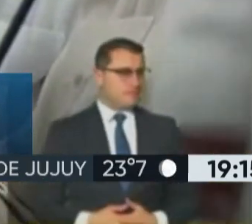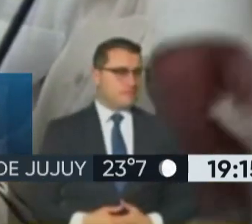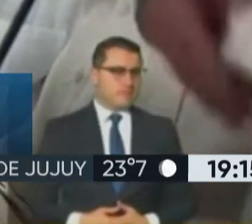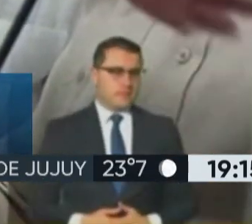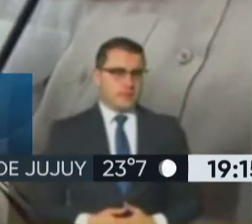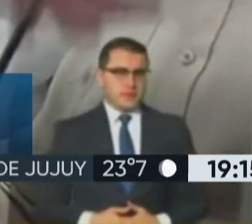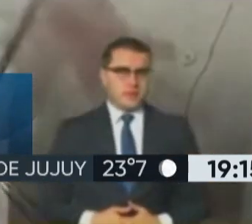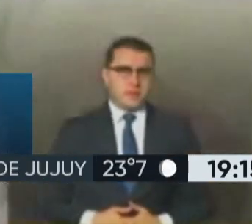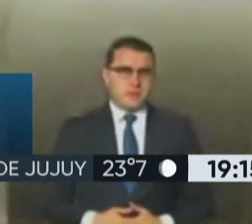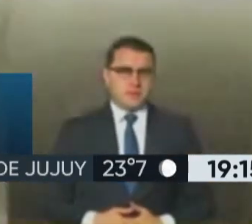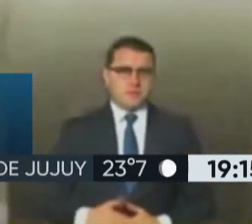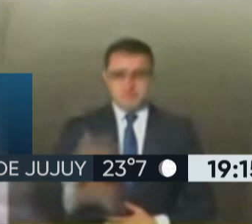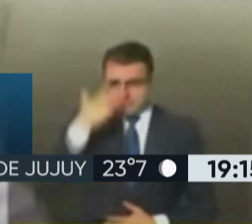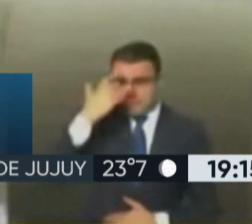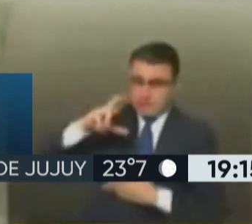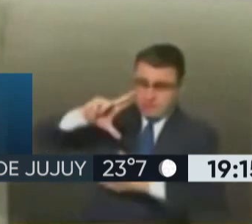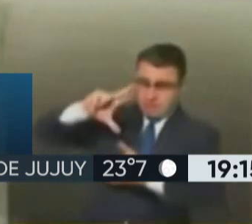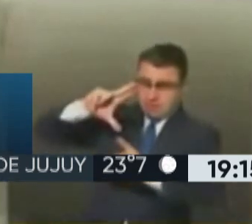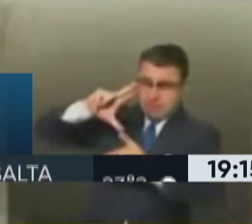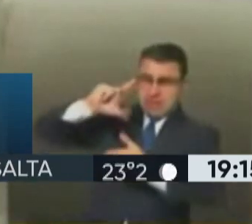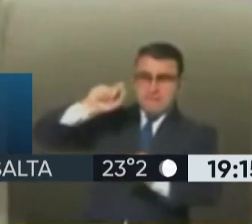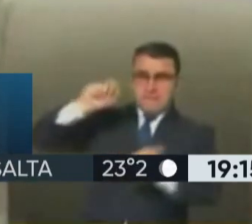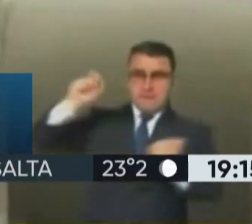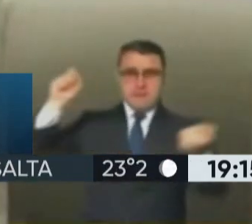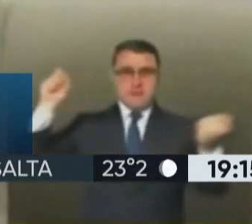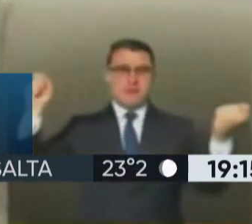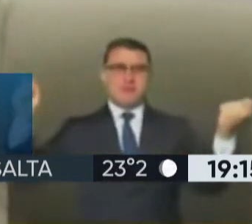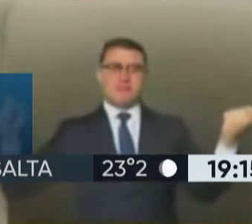porque la América Latina se transforma de otra manera,